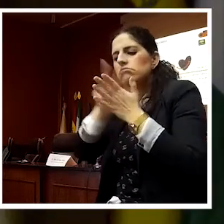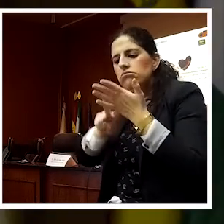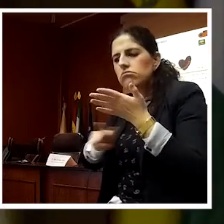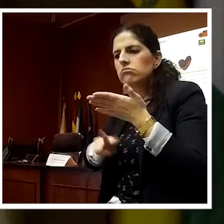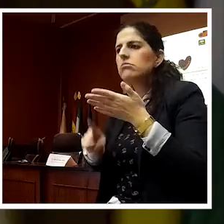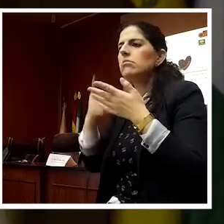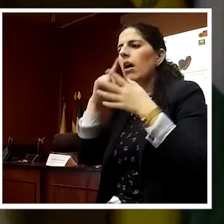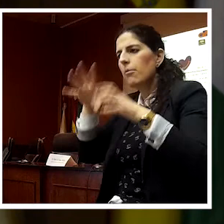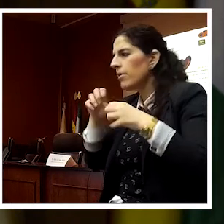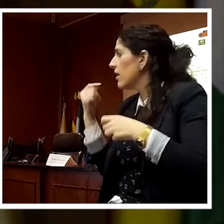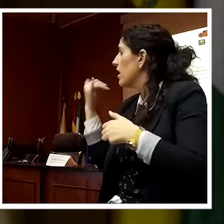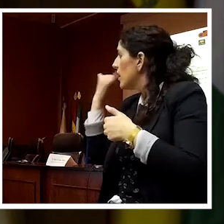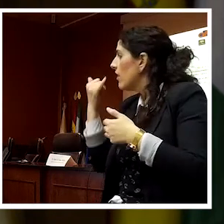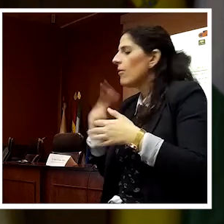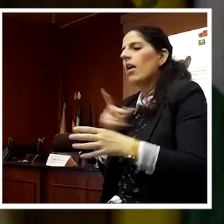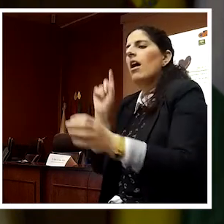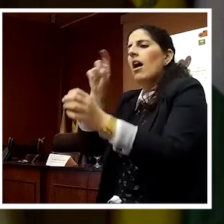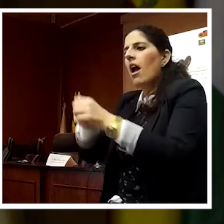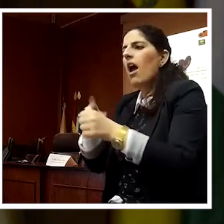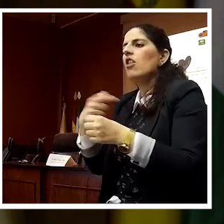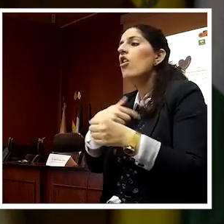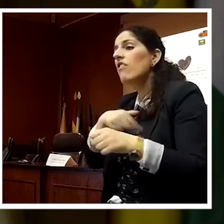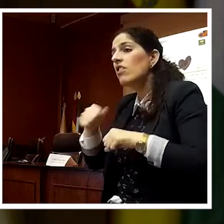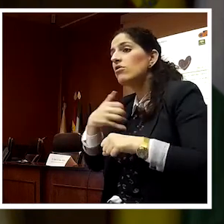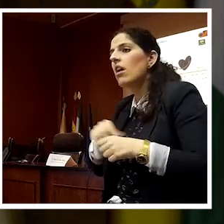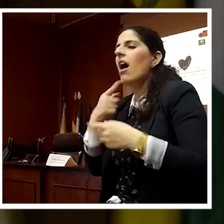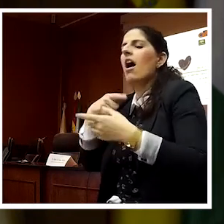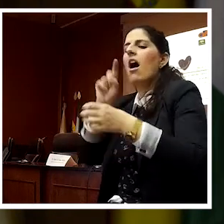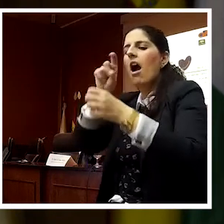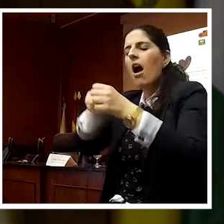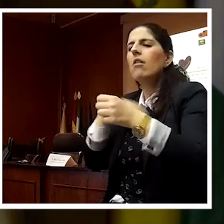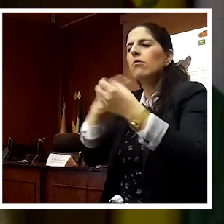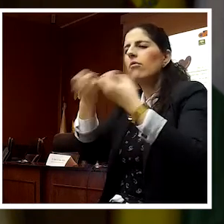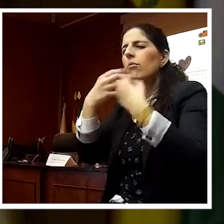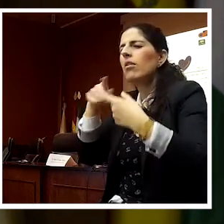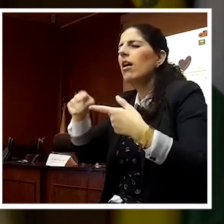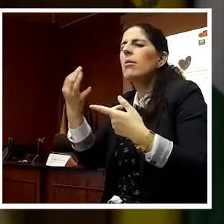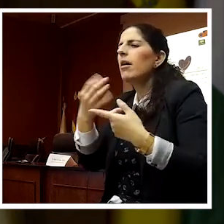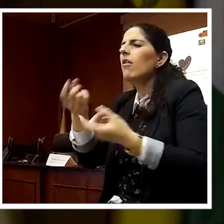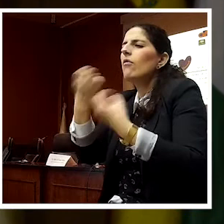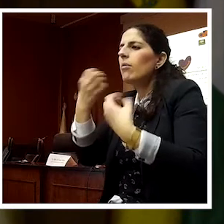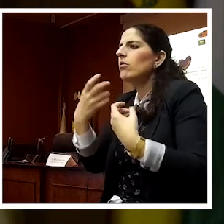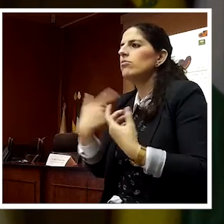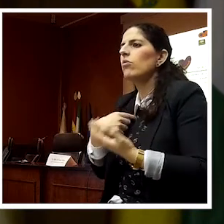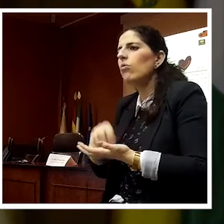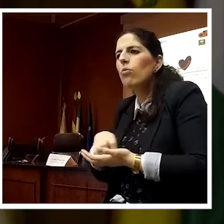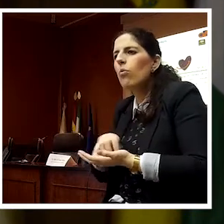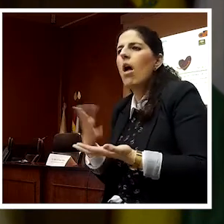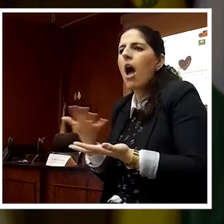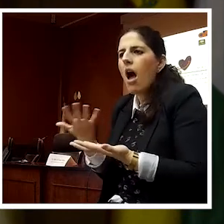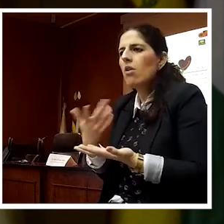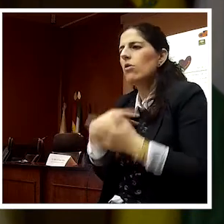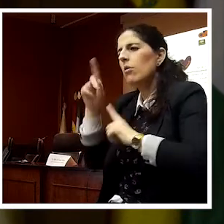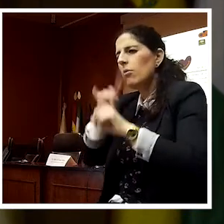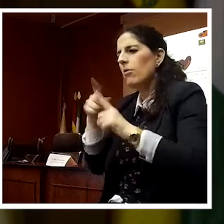tenéis el teléfono y el correo electrónico donde podéis solicitar información. ¿Y esto para qué sirve? Pues cuando tengáis un problema, si